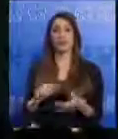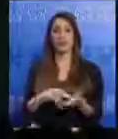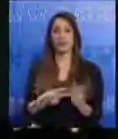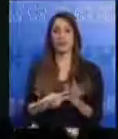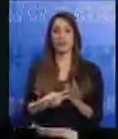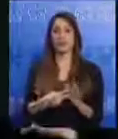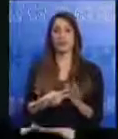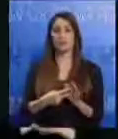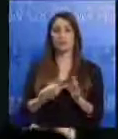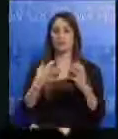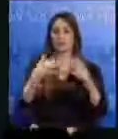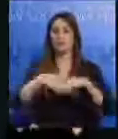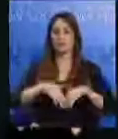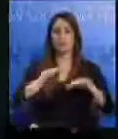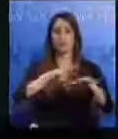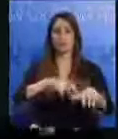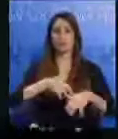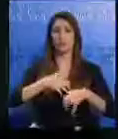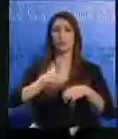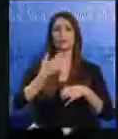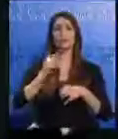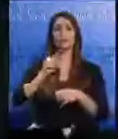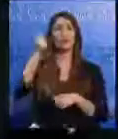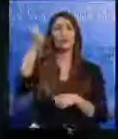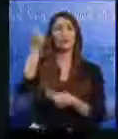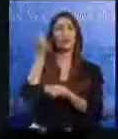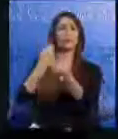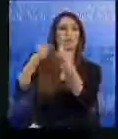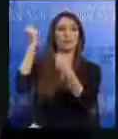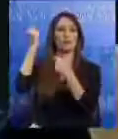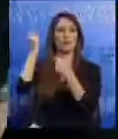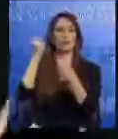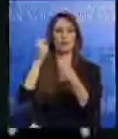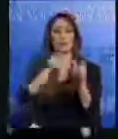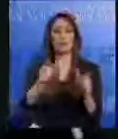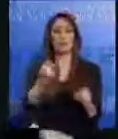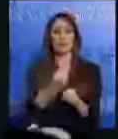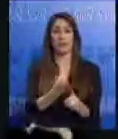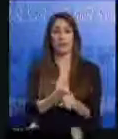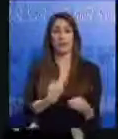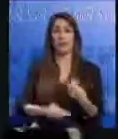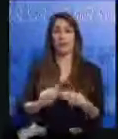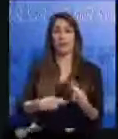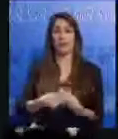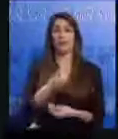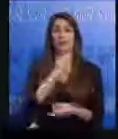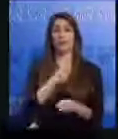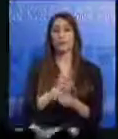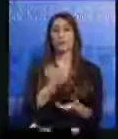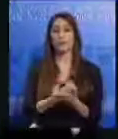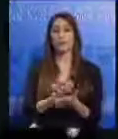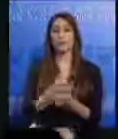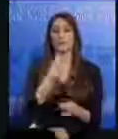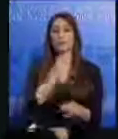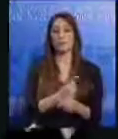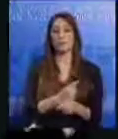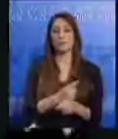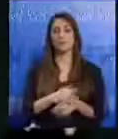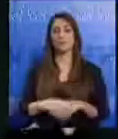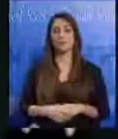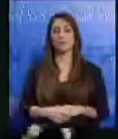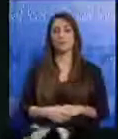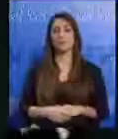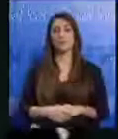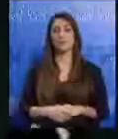Nos destruyó base productiva, perdemos exportaciones. La gente quedó en el desempleo, perdieron sus negocios. Es una crisis real. Pero otra cosa es tener